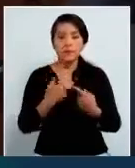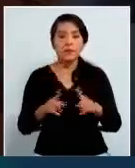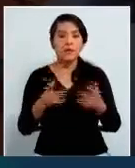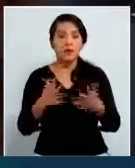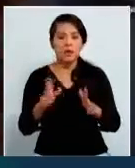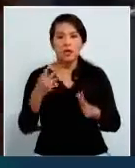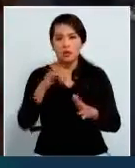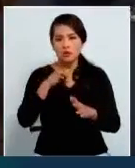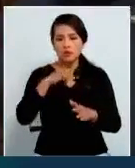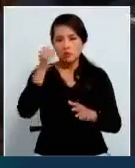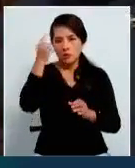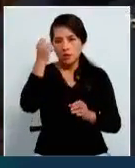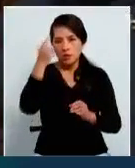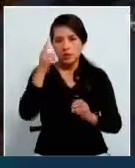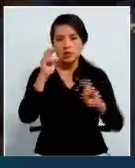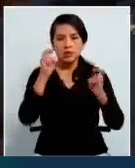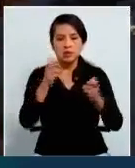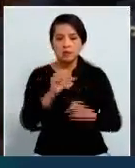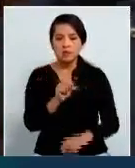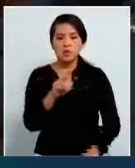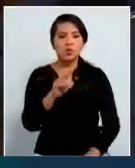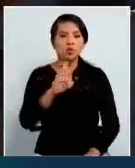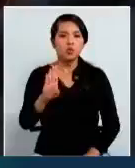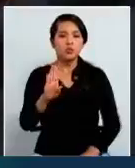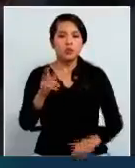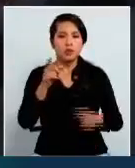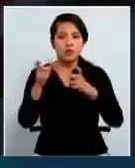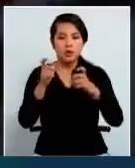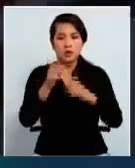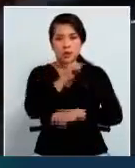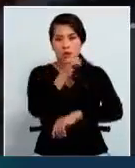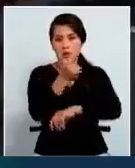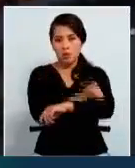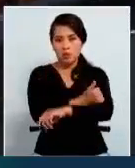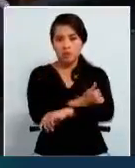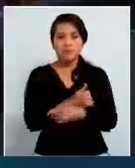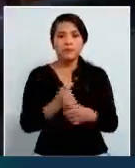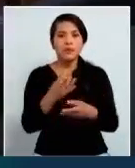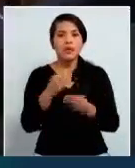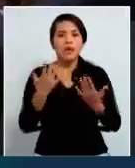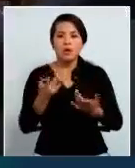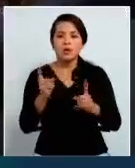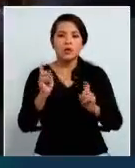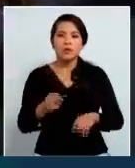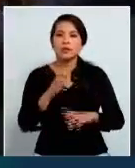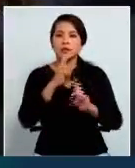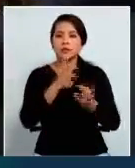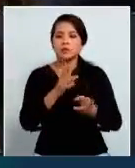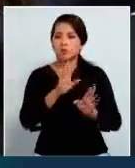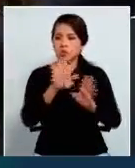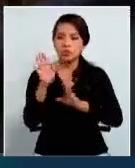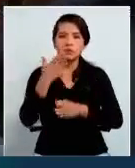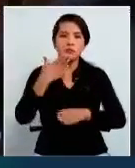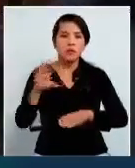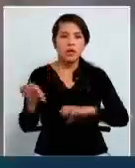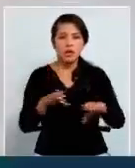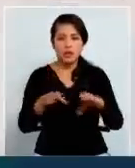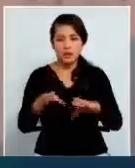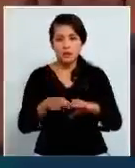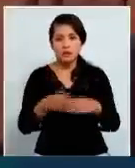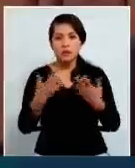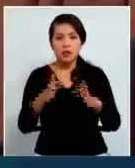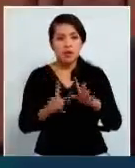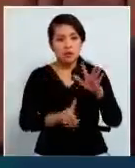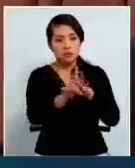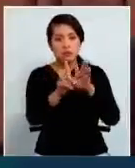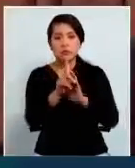tiene un alto rango, no es un teniente coronel. Y considero que tiene que responder por sus actos, porque han derivado en muertes.